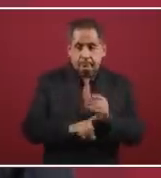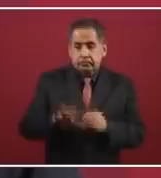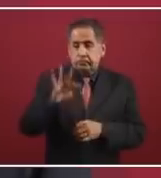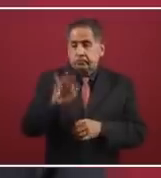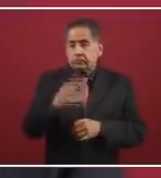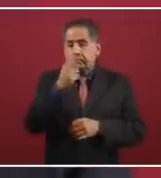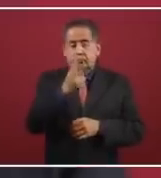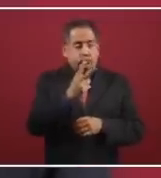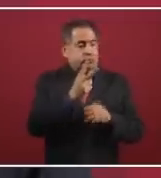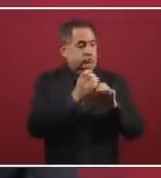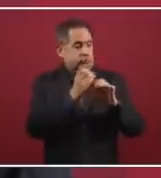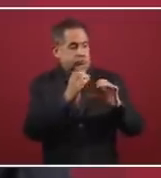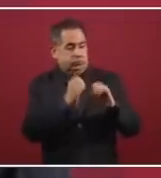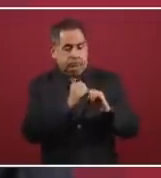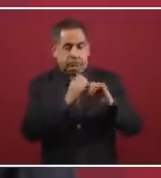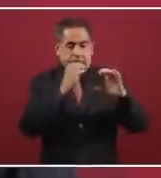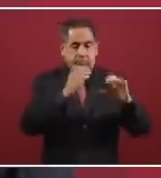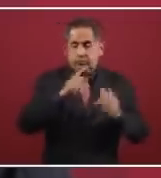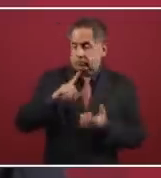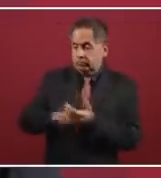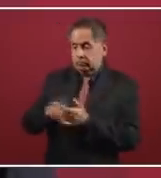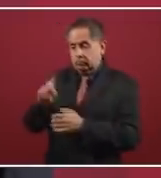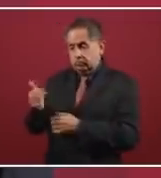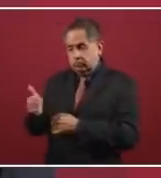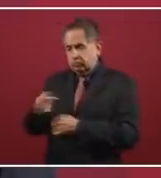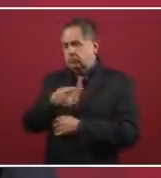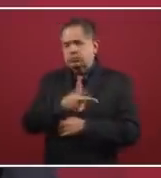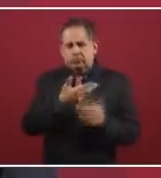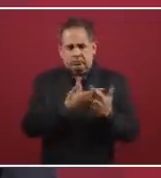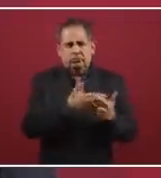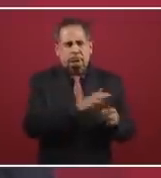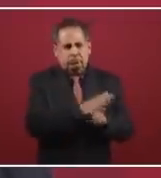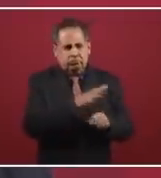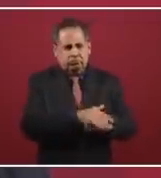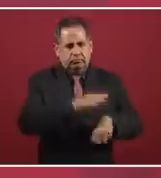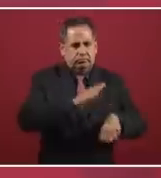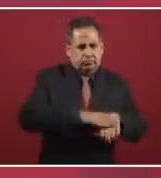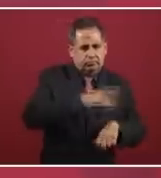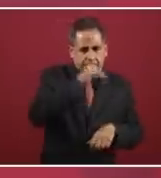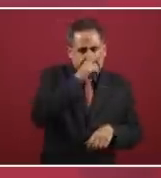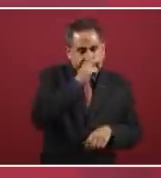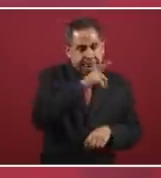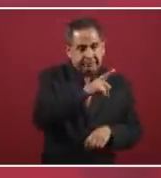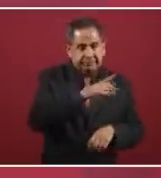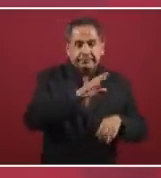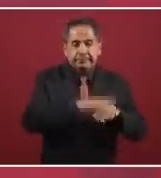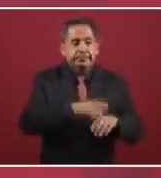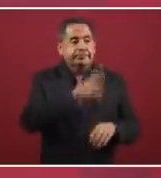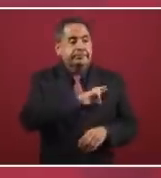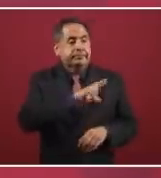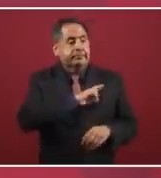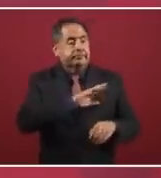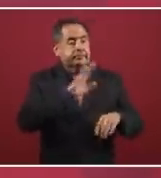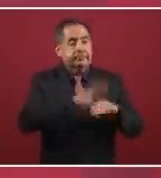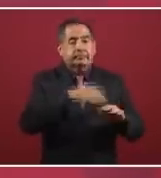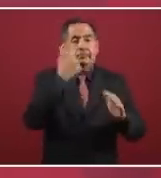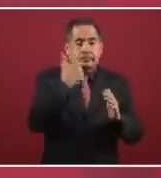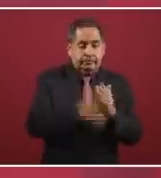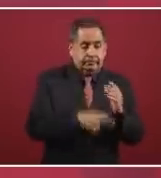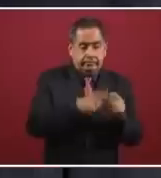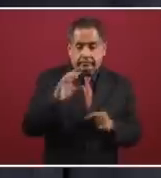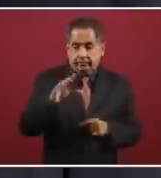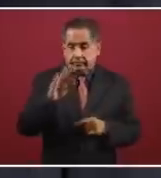pulgadas, este es de 36, obviamente la otra tiene más capacidad, y la renta barata que se le hizo en ese tramo a